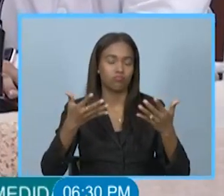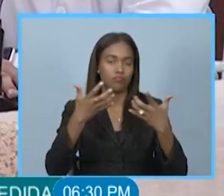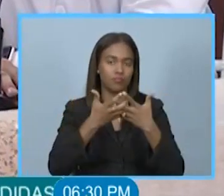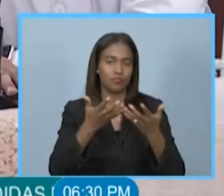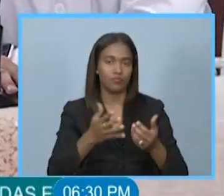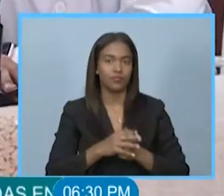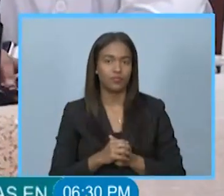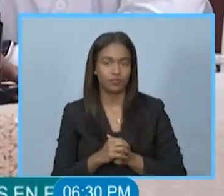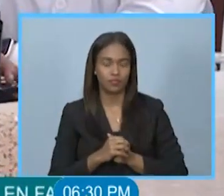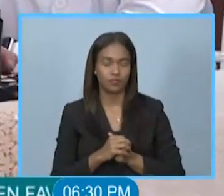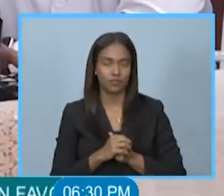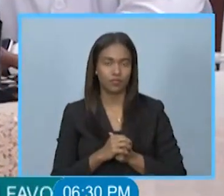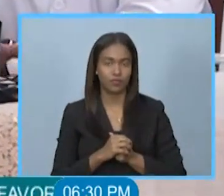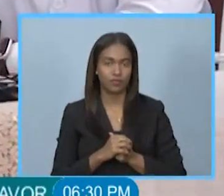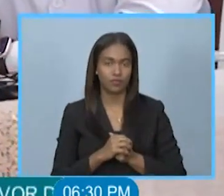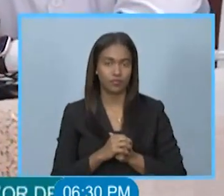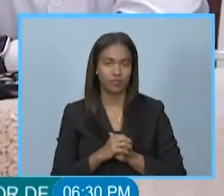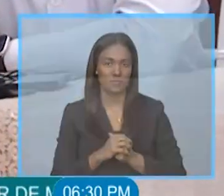par